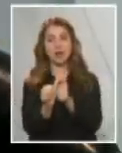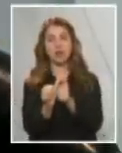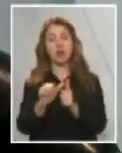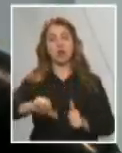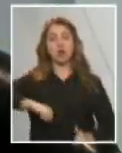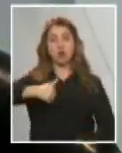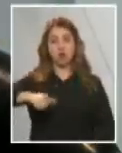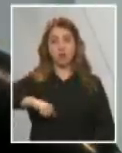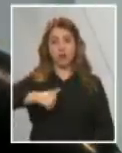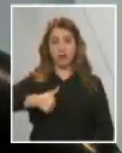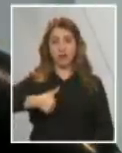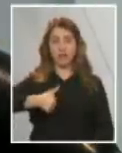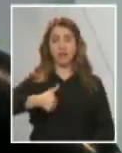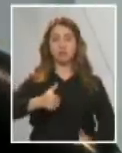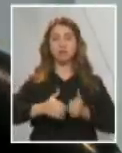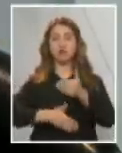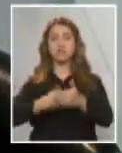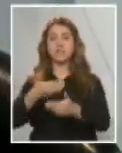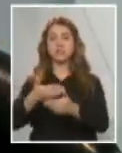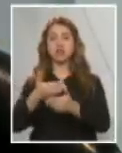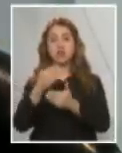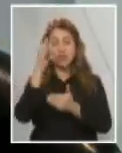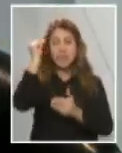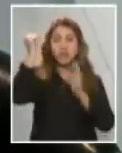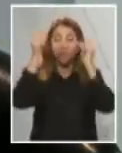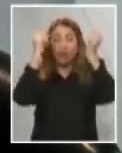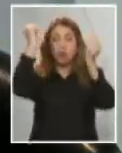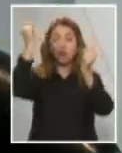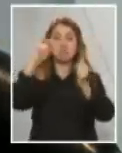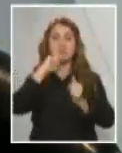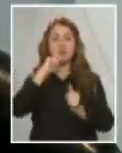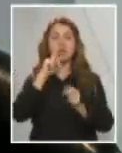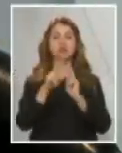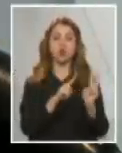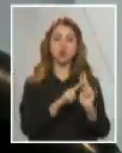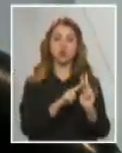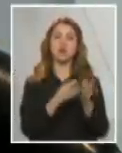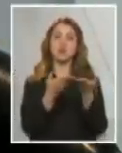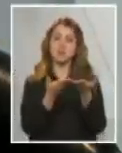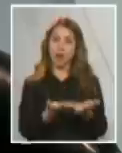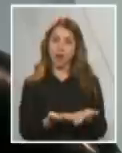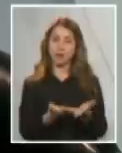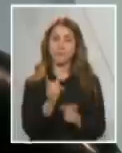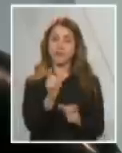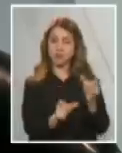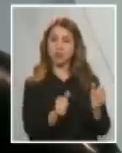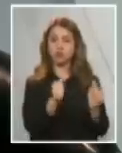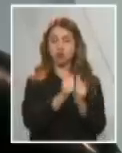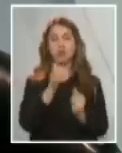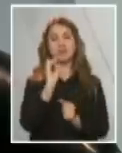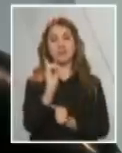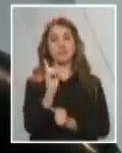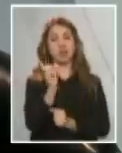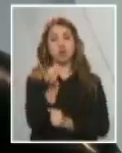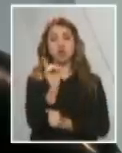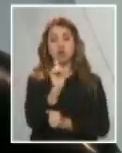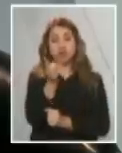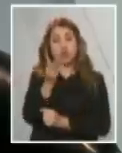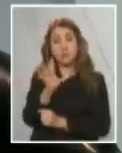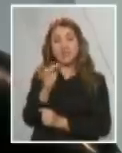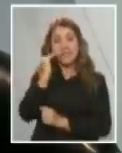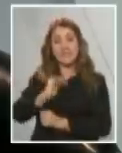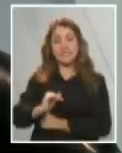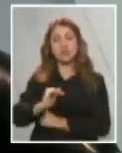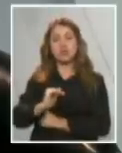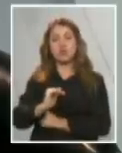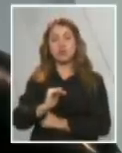los jóvenes a procesos innovadores que tengan que ver con soluciones para las personas con discapacidad. No solo para los chiquillos